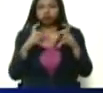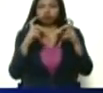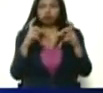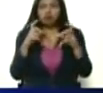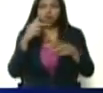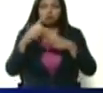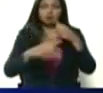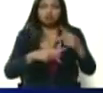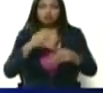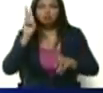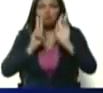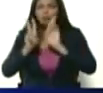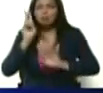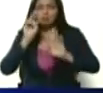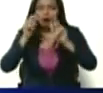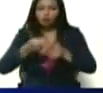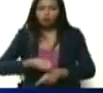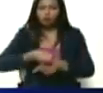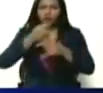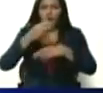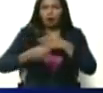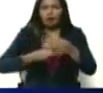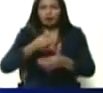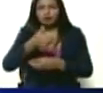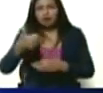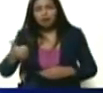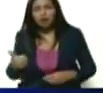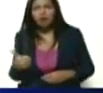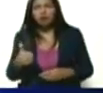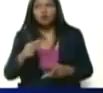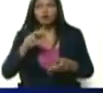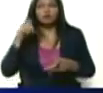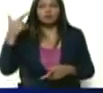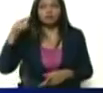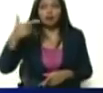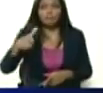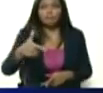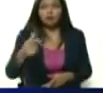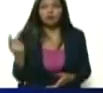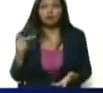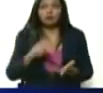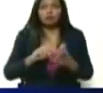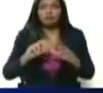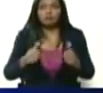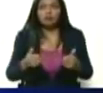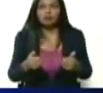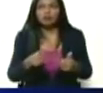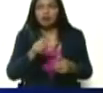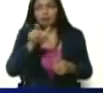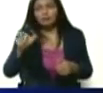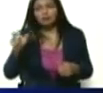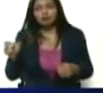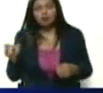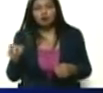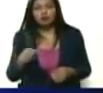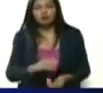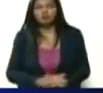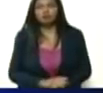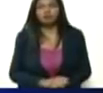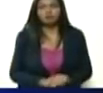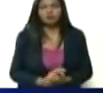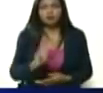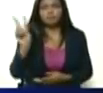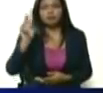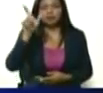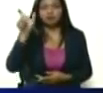proceso de desinfección de las unidades de transporte donde están llegando los compatriotas